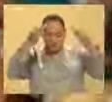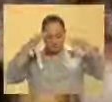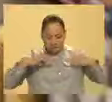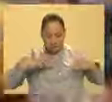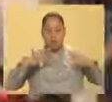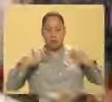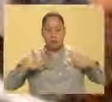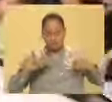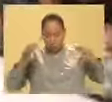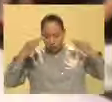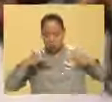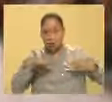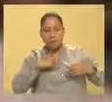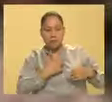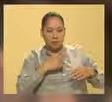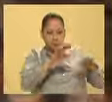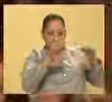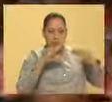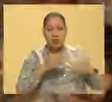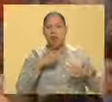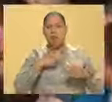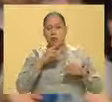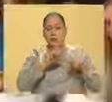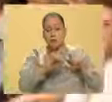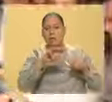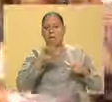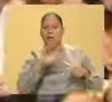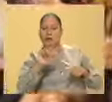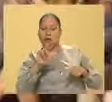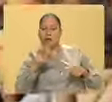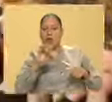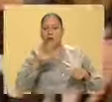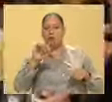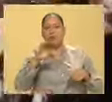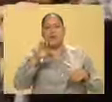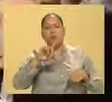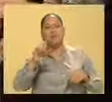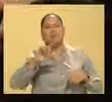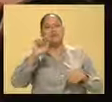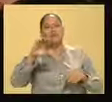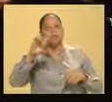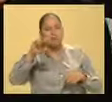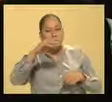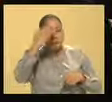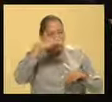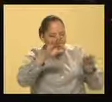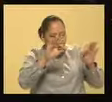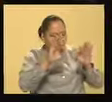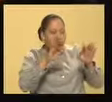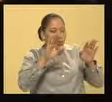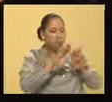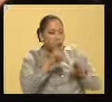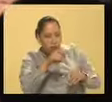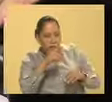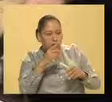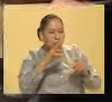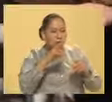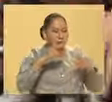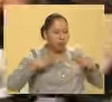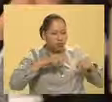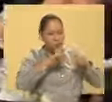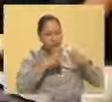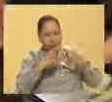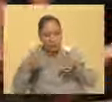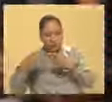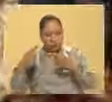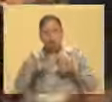propio encerrado en la colección. Los invito a la página macariojimenez.com para que conozcan esta experiencia y sepan cómo es este rollo de